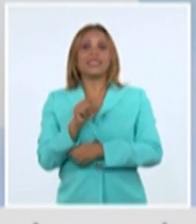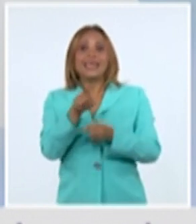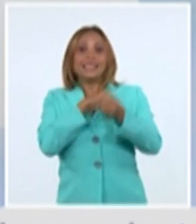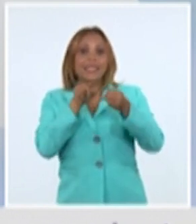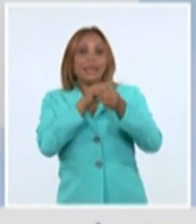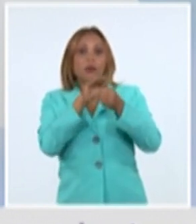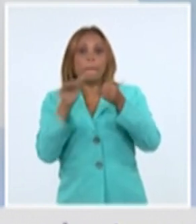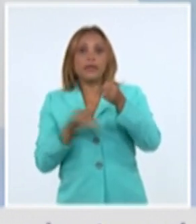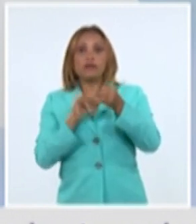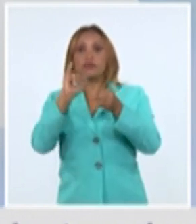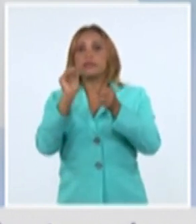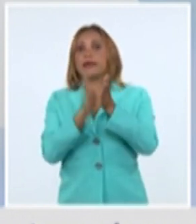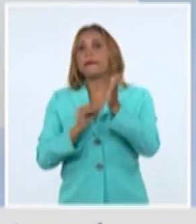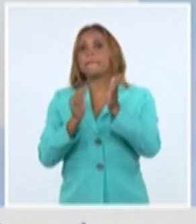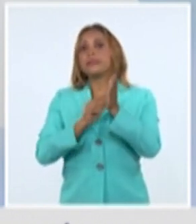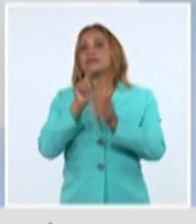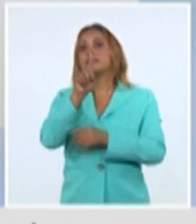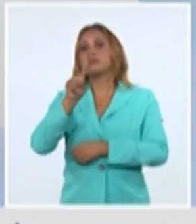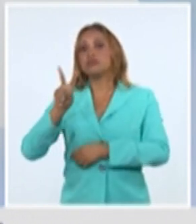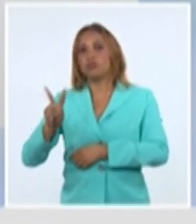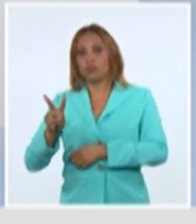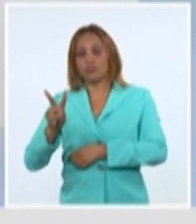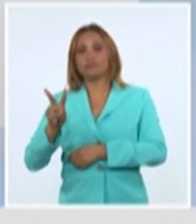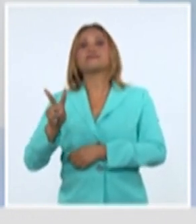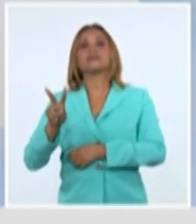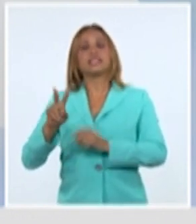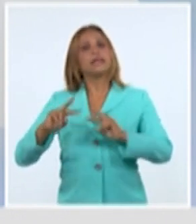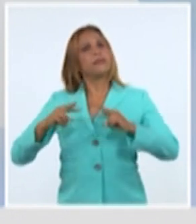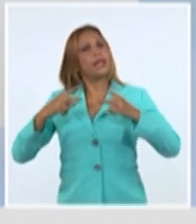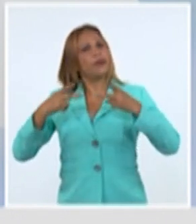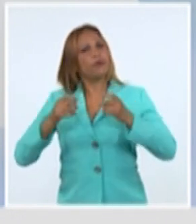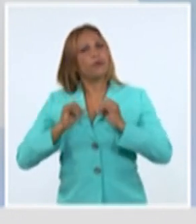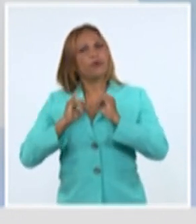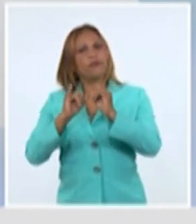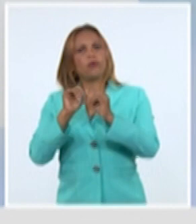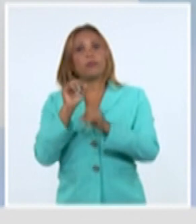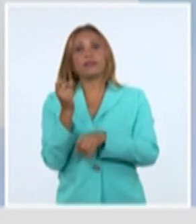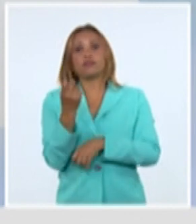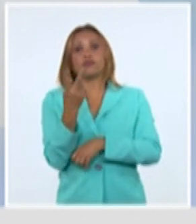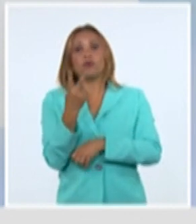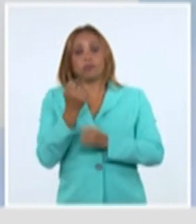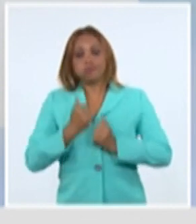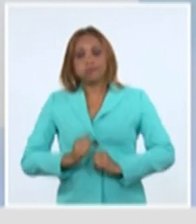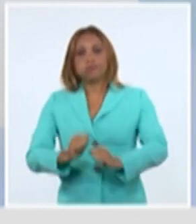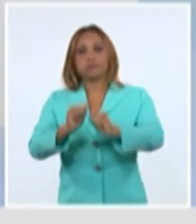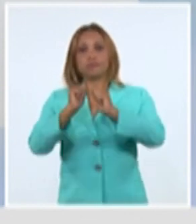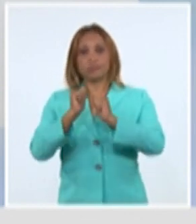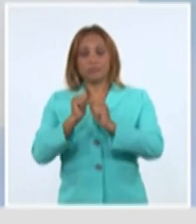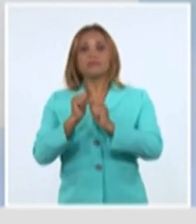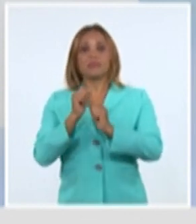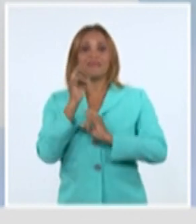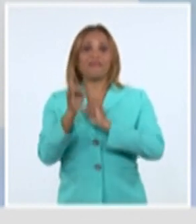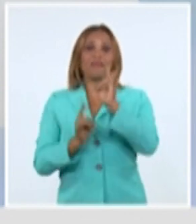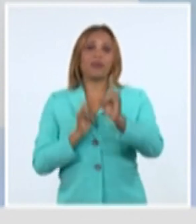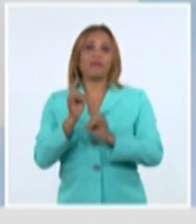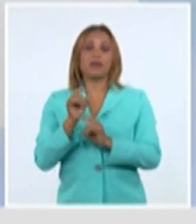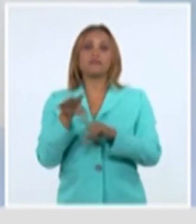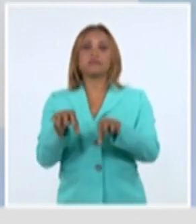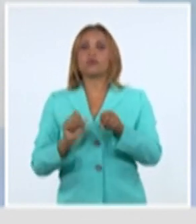de 6 meses, 12, y nuevamente se diagnostican 2 recién nacidos con